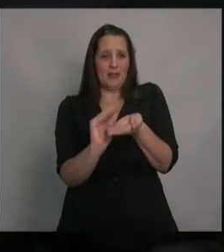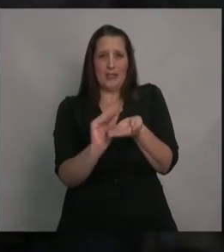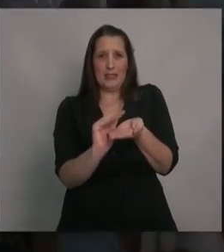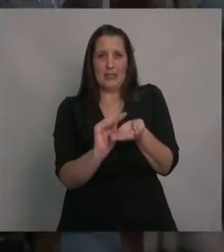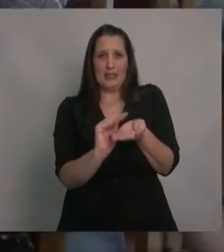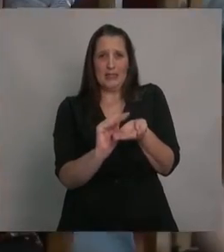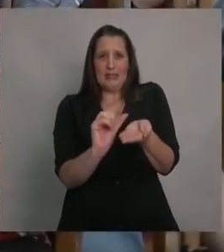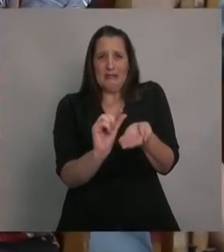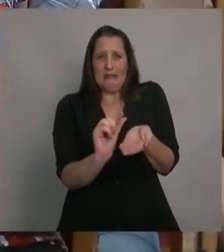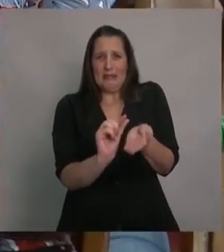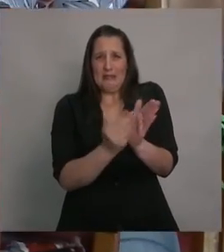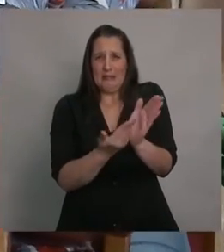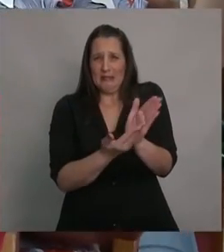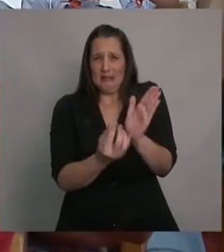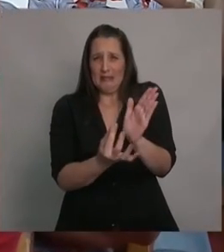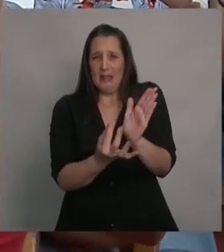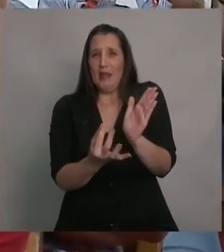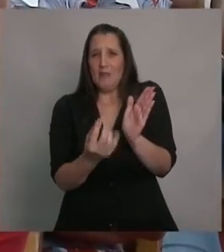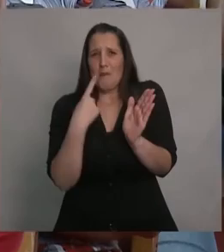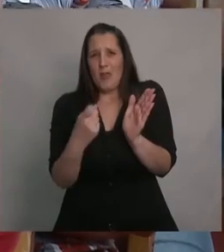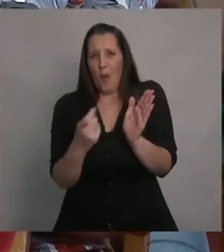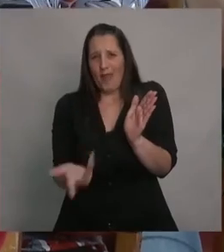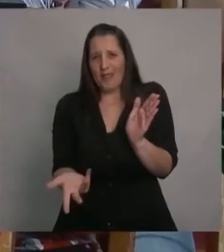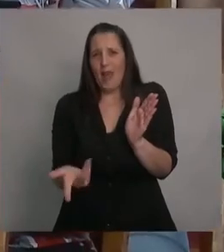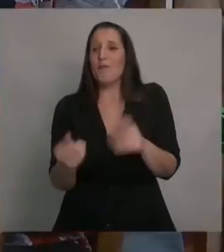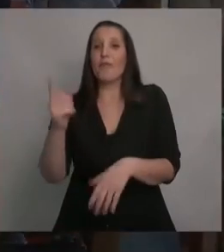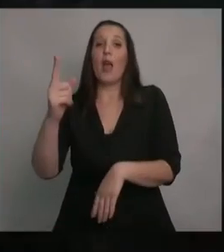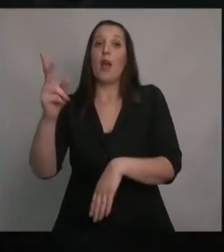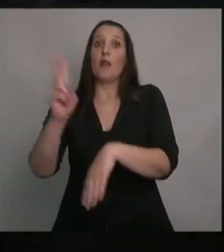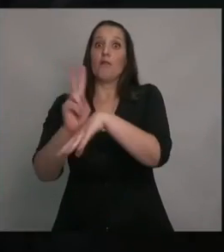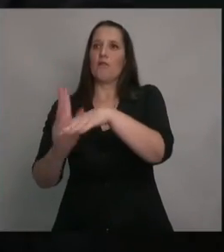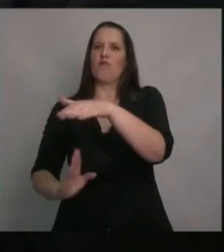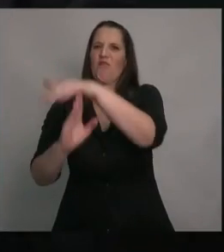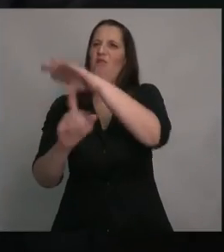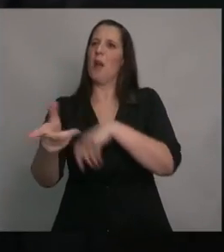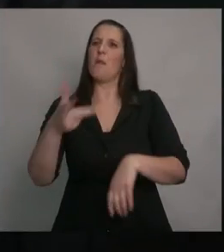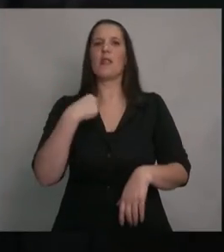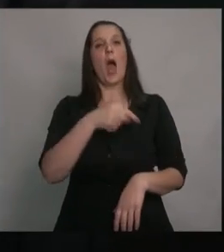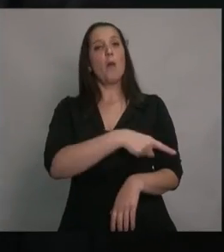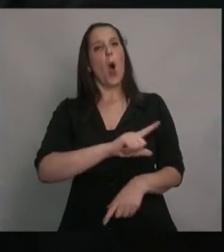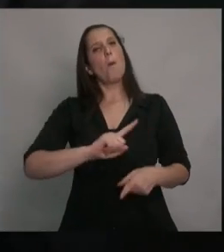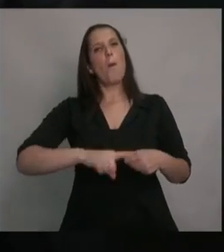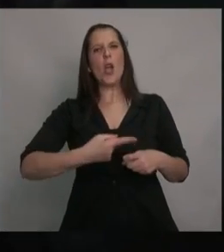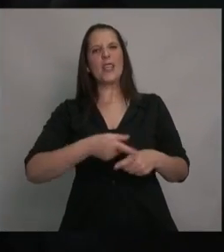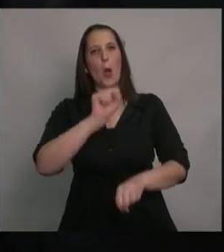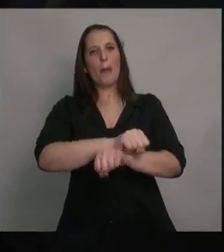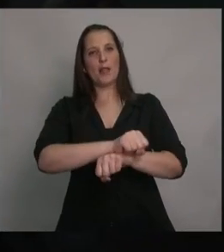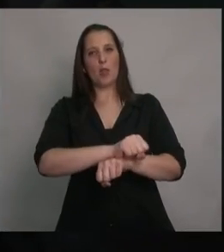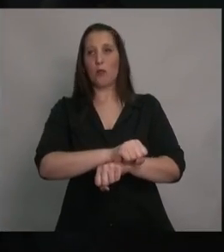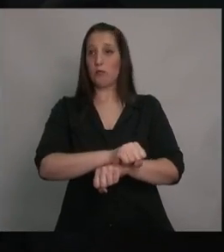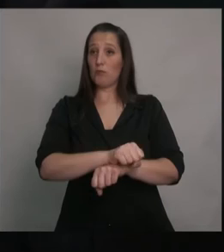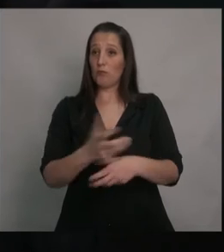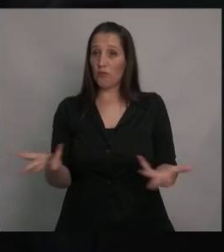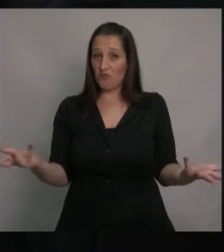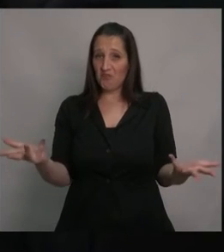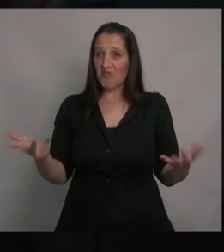¿no? Y nada más que me siento, el capitán me dice, así que tú eres preso político, ¿no? Yo le digo, bueno,